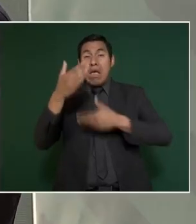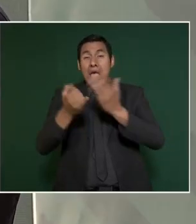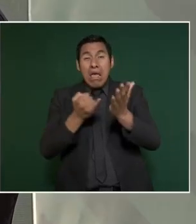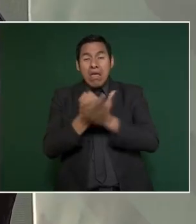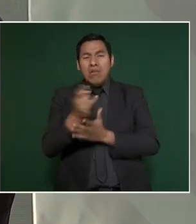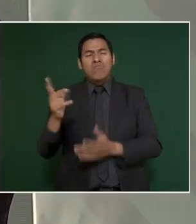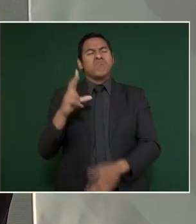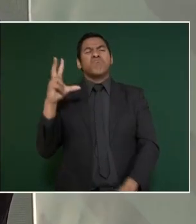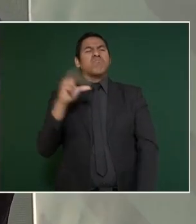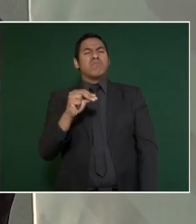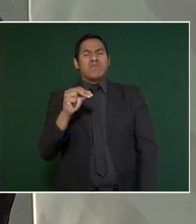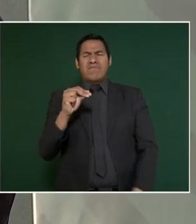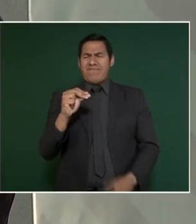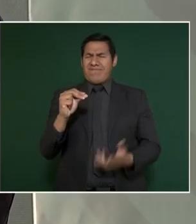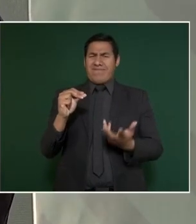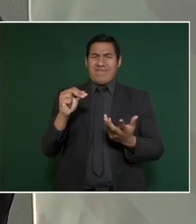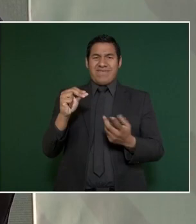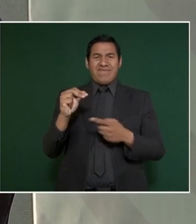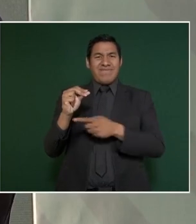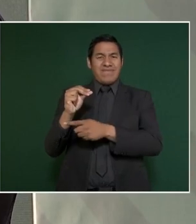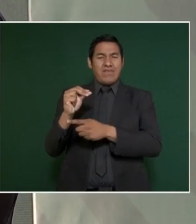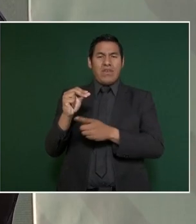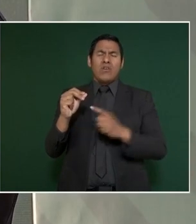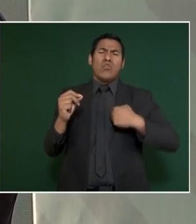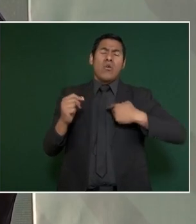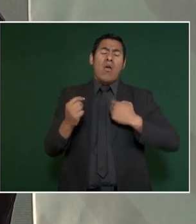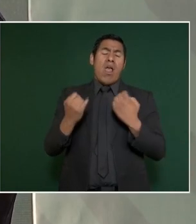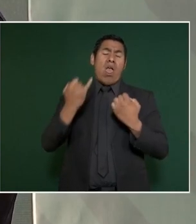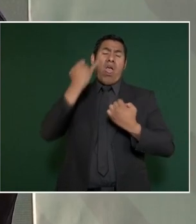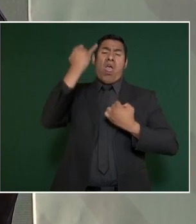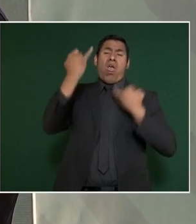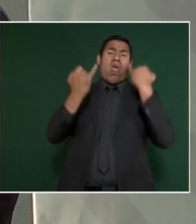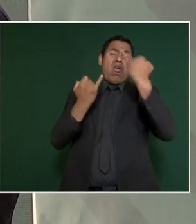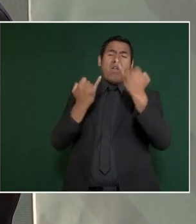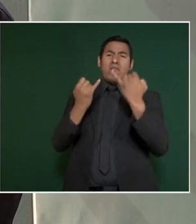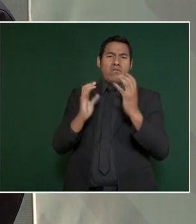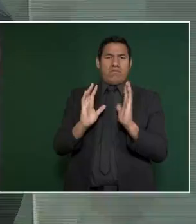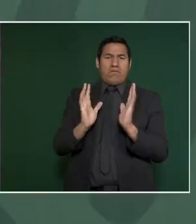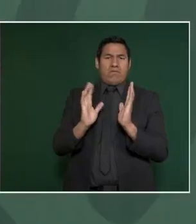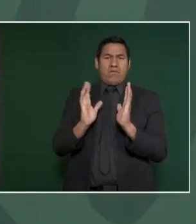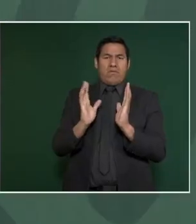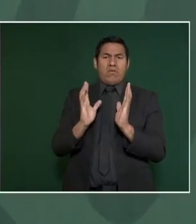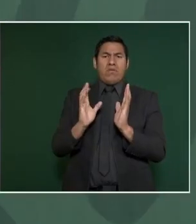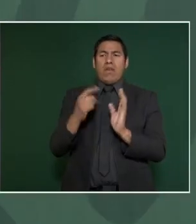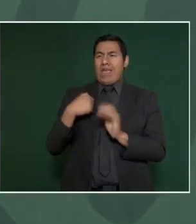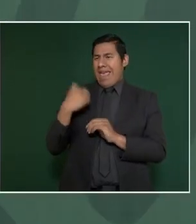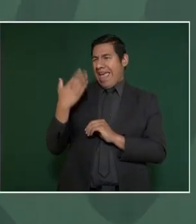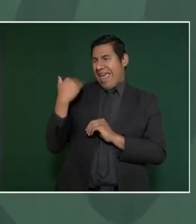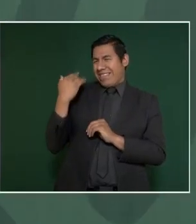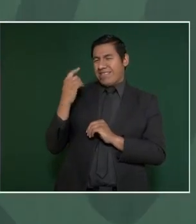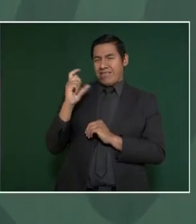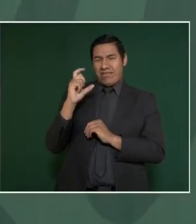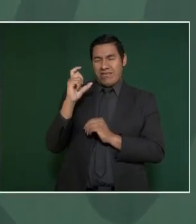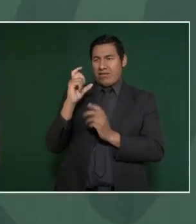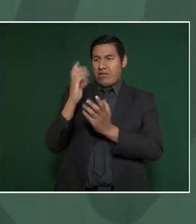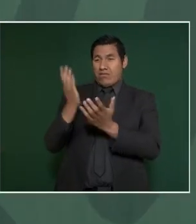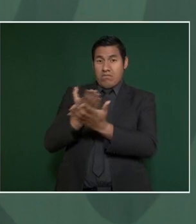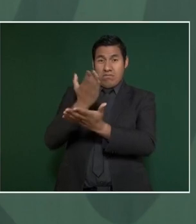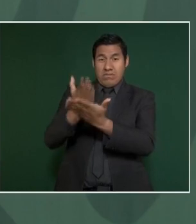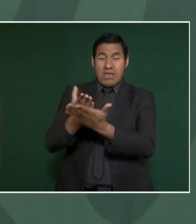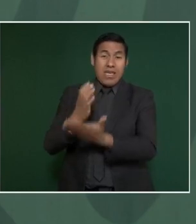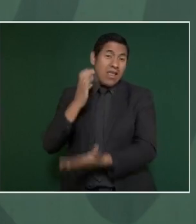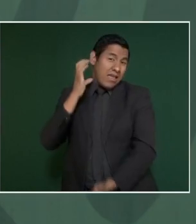hablando al tanteo cuando se presentó la iniciativa en la cámara